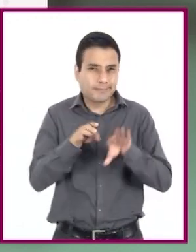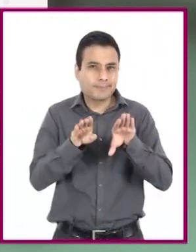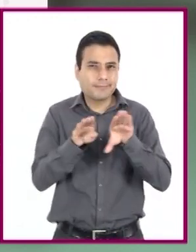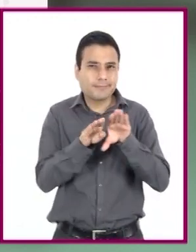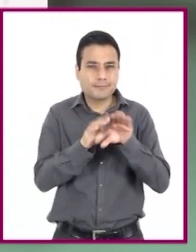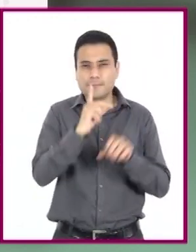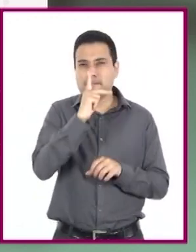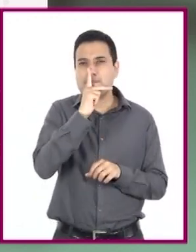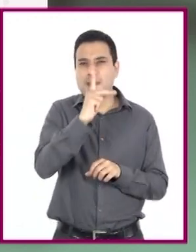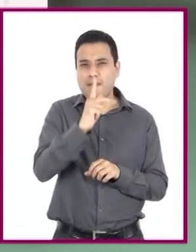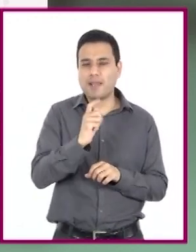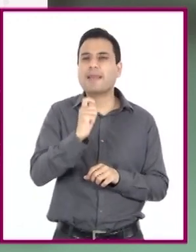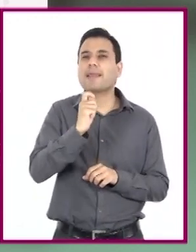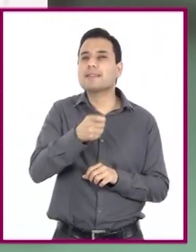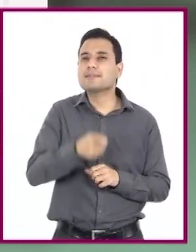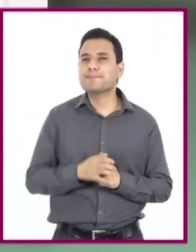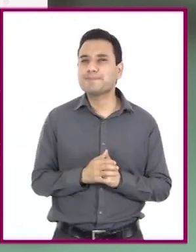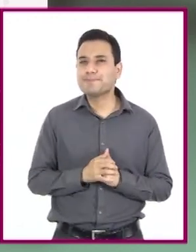de qué se trata.